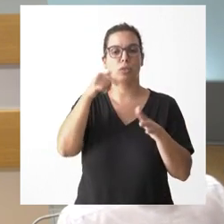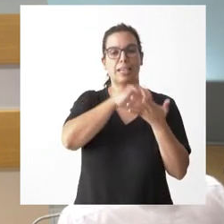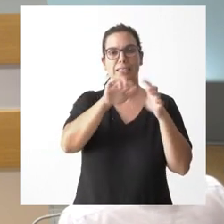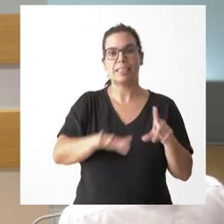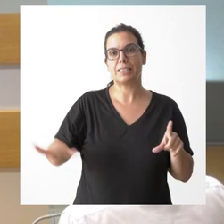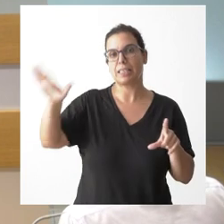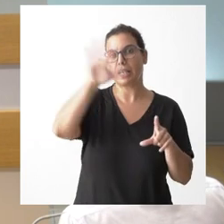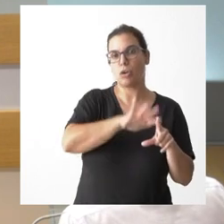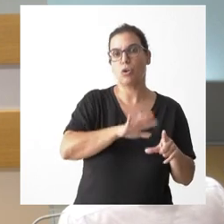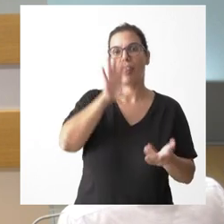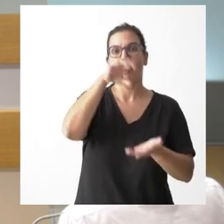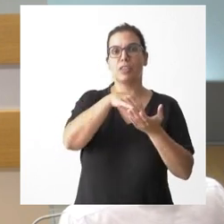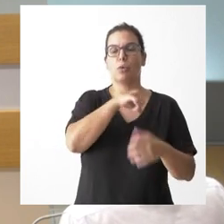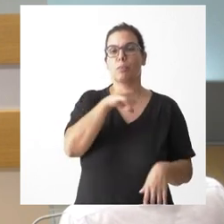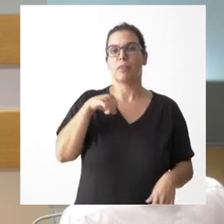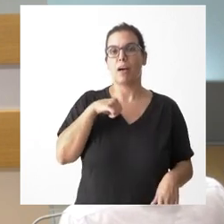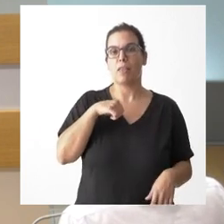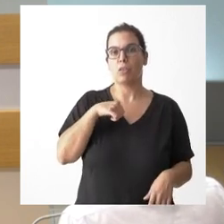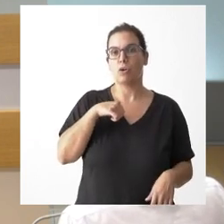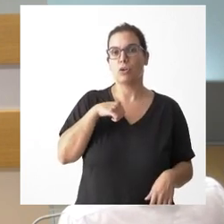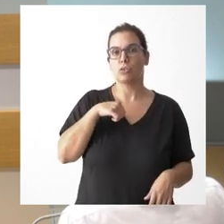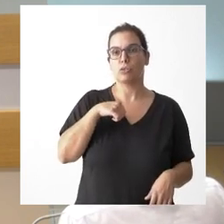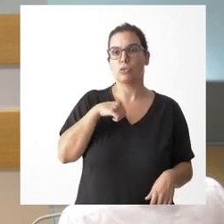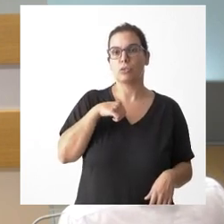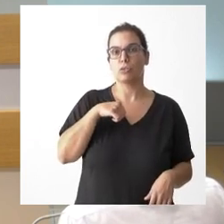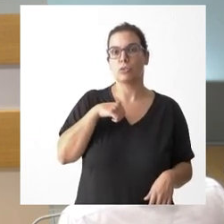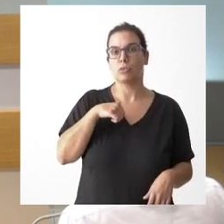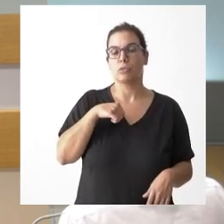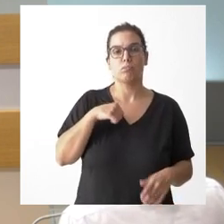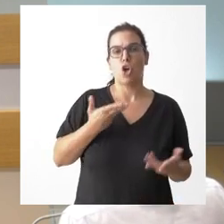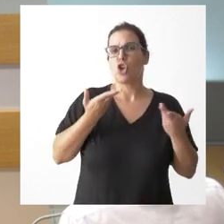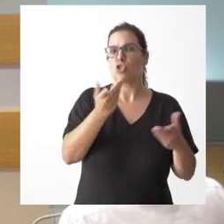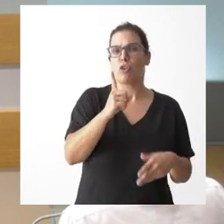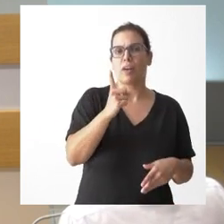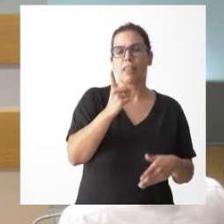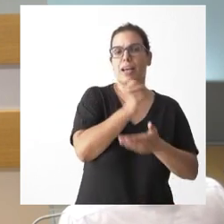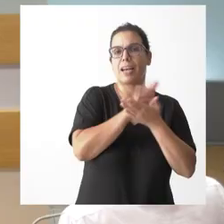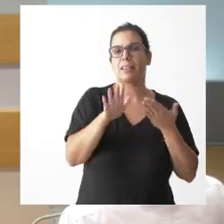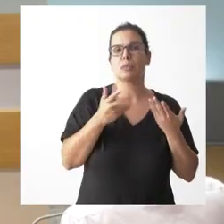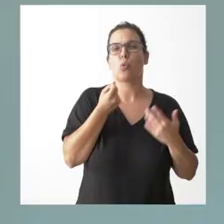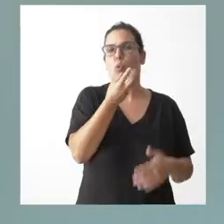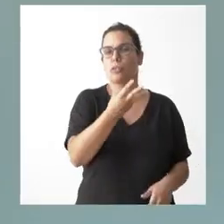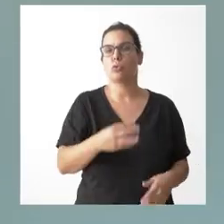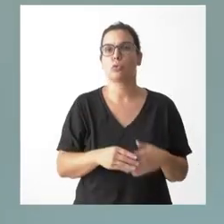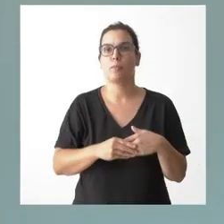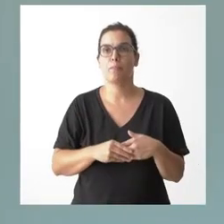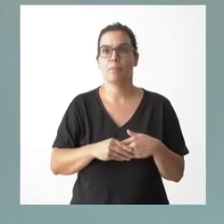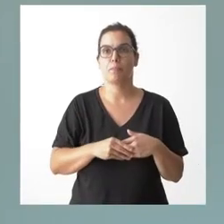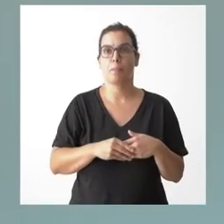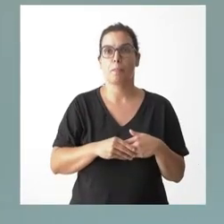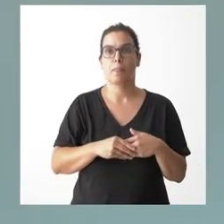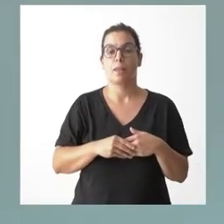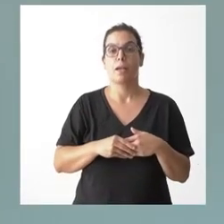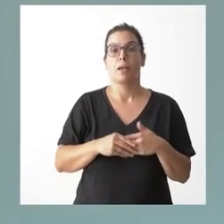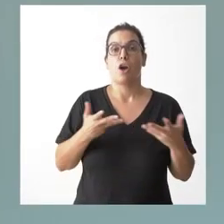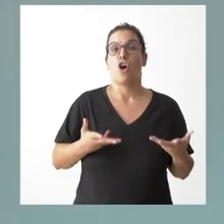León, de cuántos centros privados van a quedar sin ofertar esta gratuidad. Bueno, la pregunta de cuántos quedan